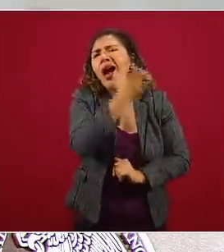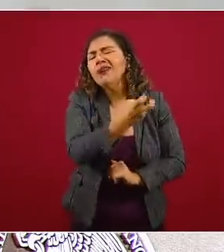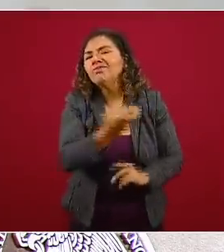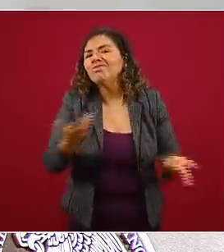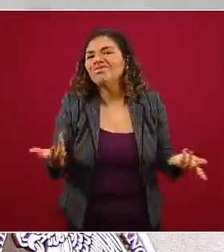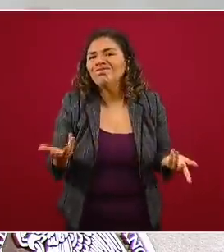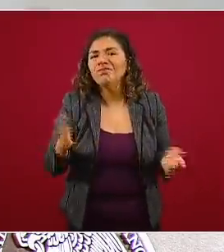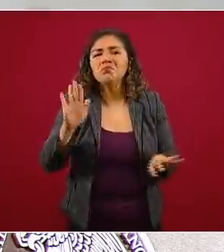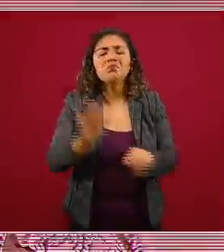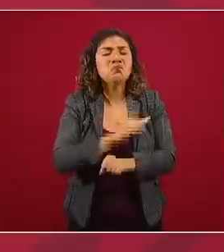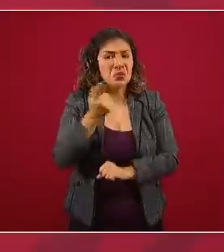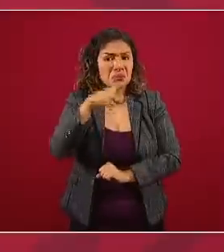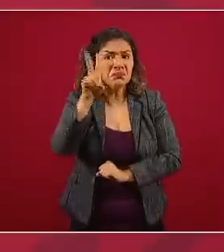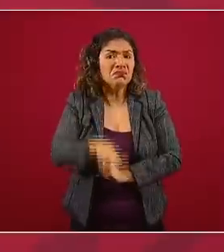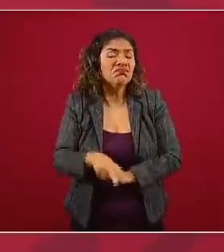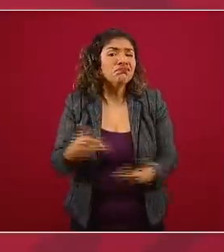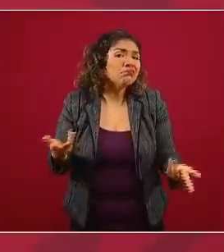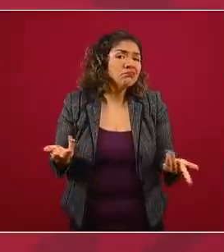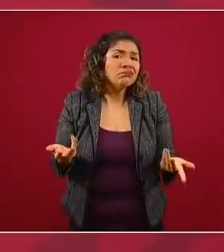porque sí